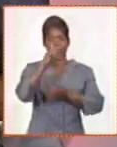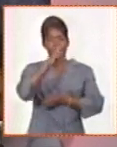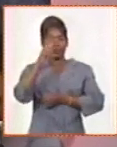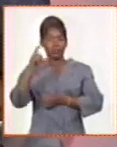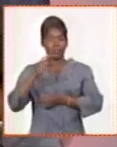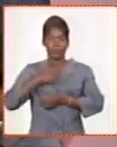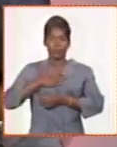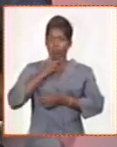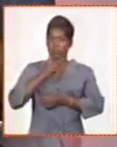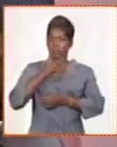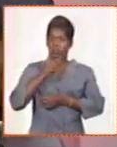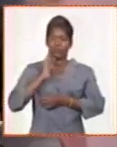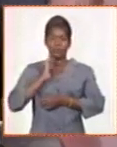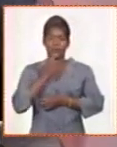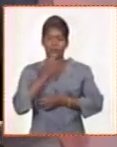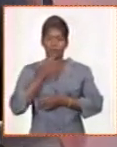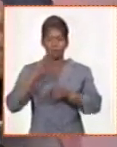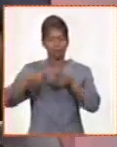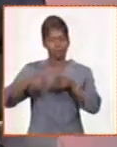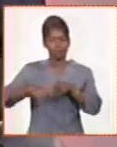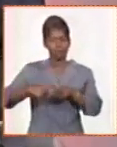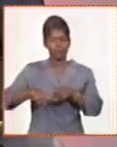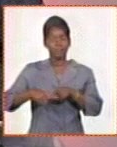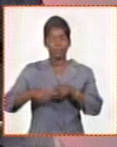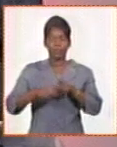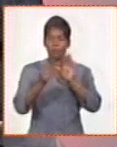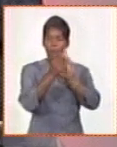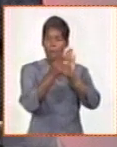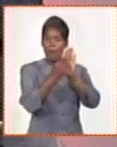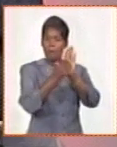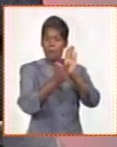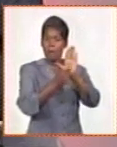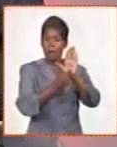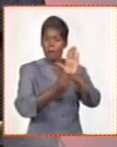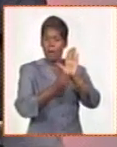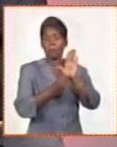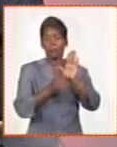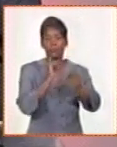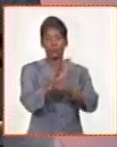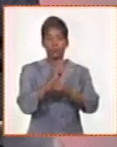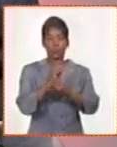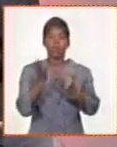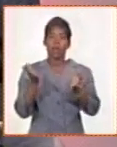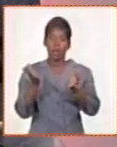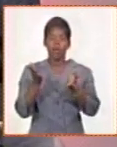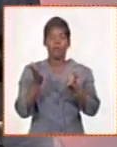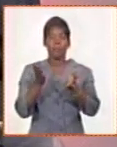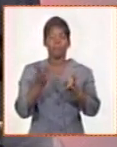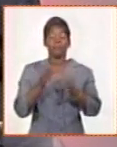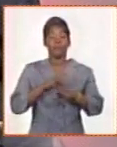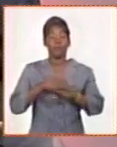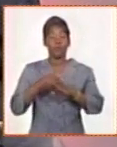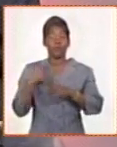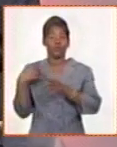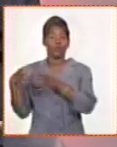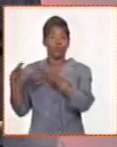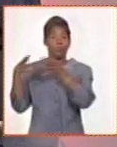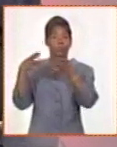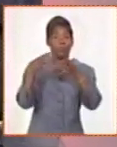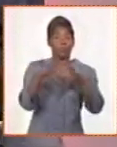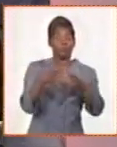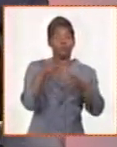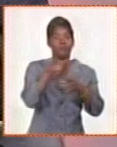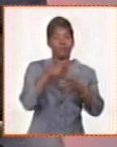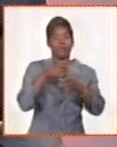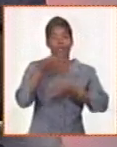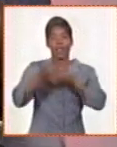sigue llegando a mi casa, de multiplicarlo ahí, y ellos lo asumieron, los instructores de arte. Y entonces de pronto me dice la... es